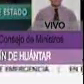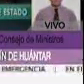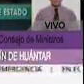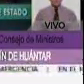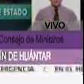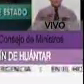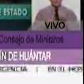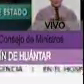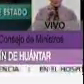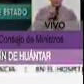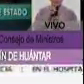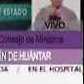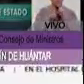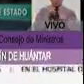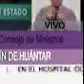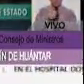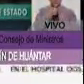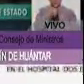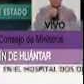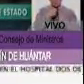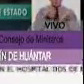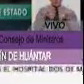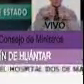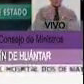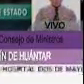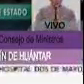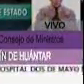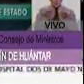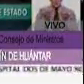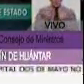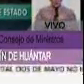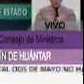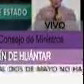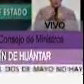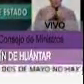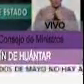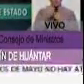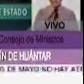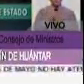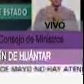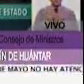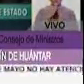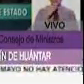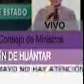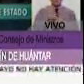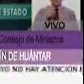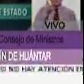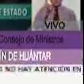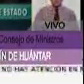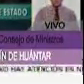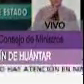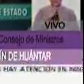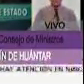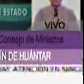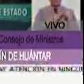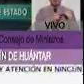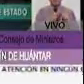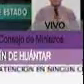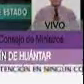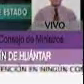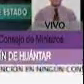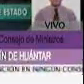Pasaríamos, si es que hay algún interrogante de los medios. Por favor, pedimos a los medios de comunicación que se identifiquen, así como al medio al que representan.